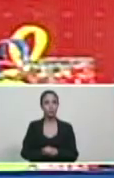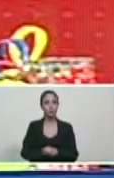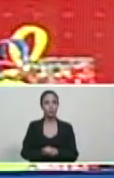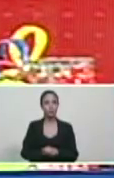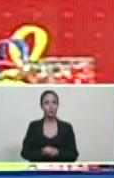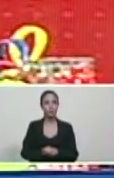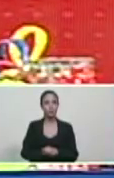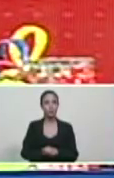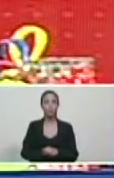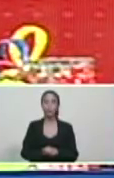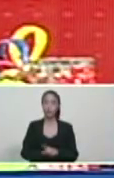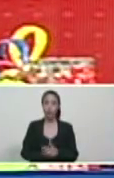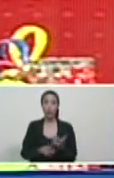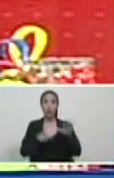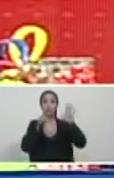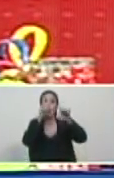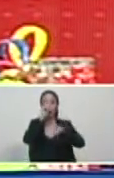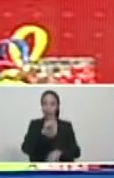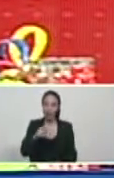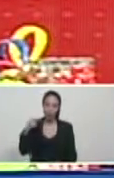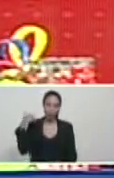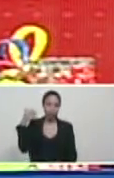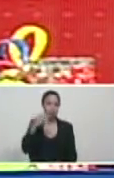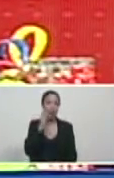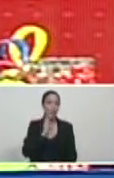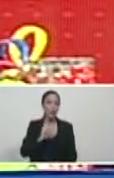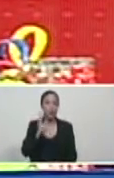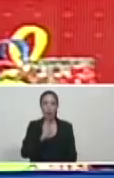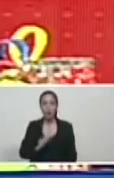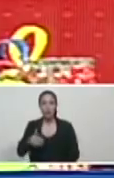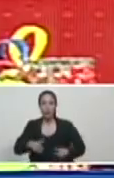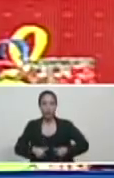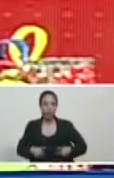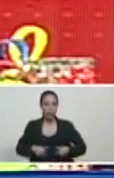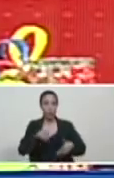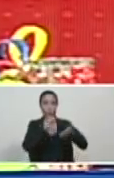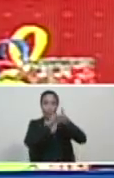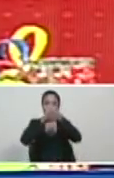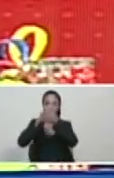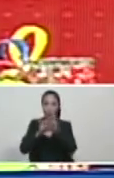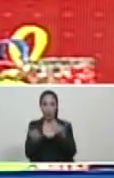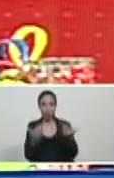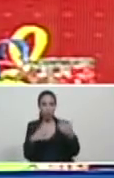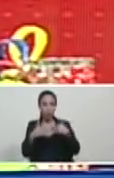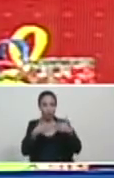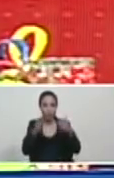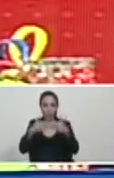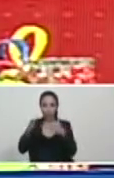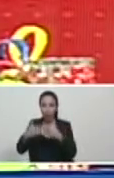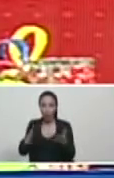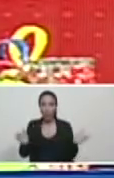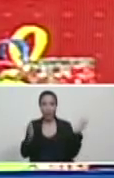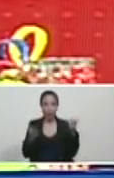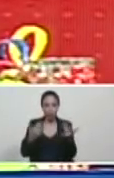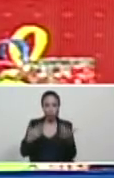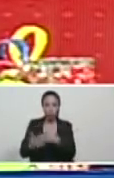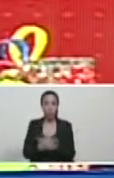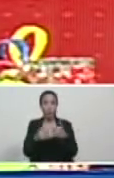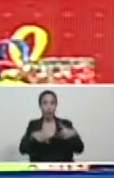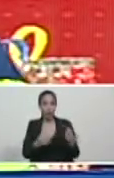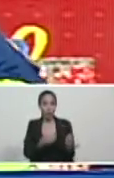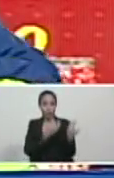Ha valido la pena 6 años de experiencia, de esfuerzo, tocando puertas, abriendo caminos. Ahora nos